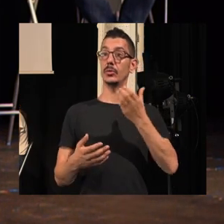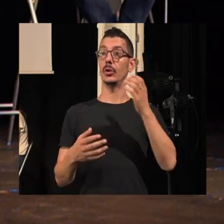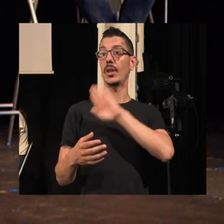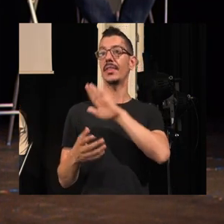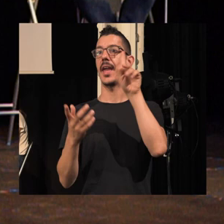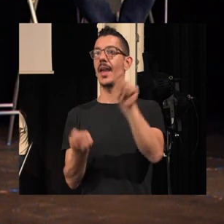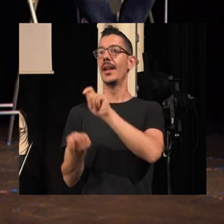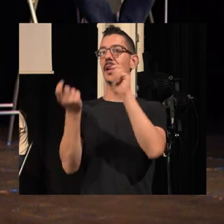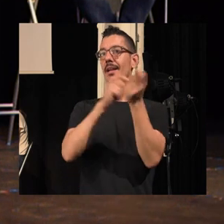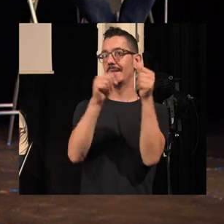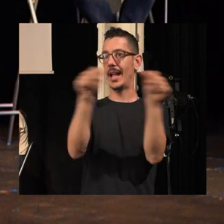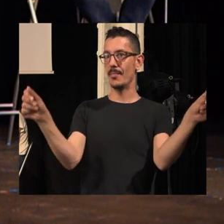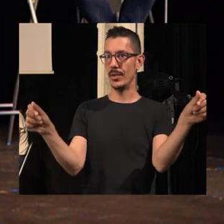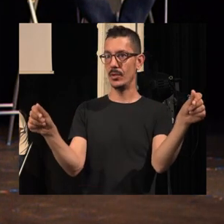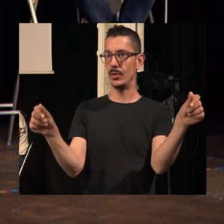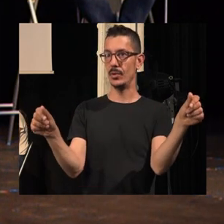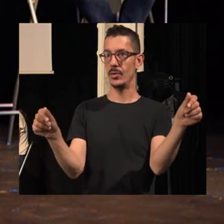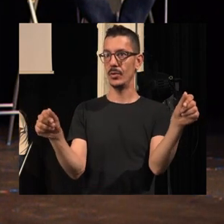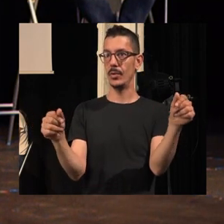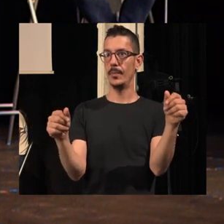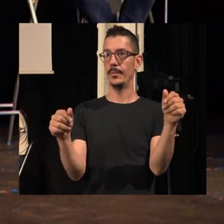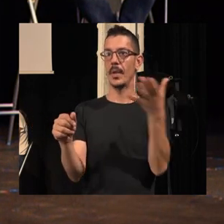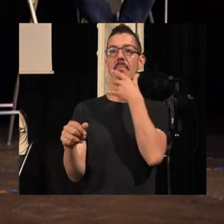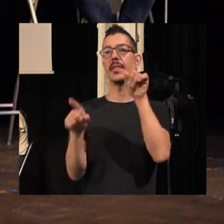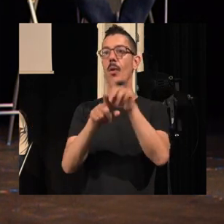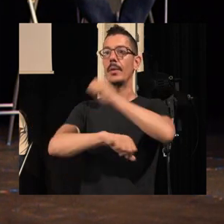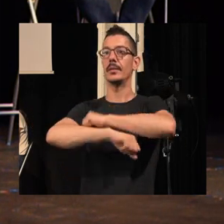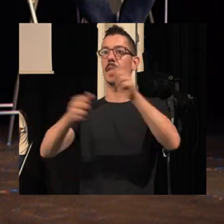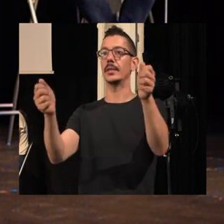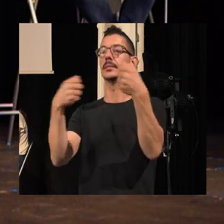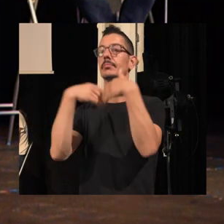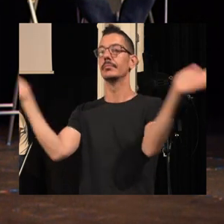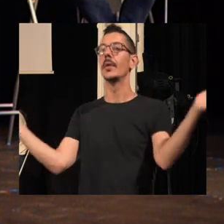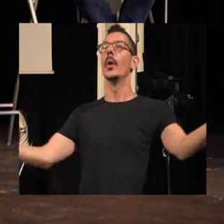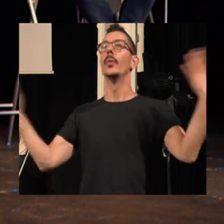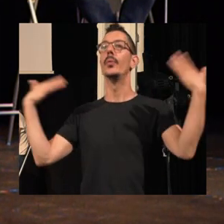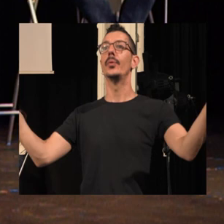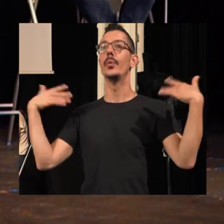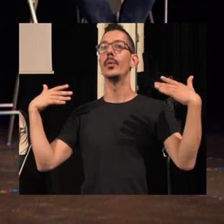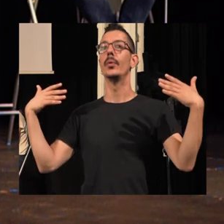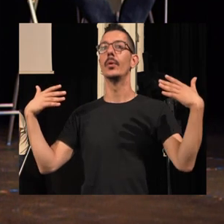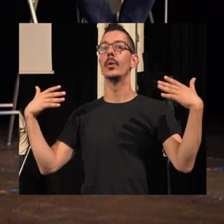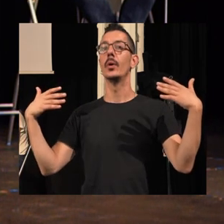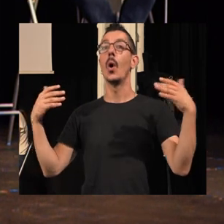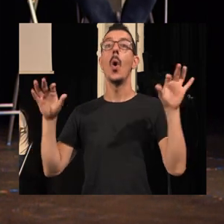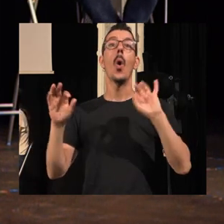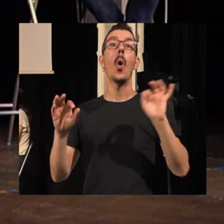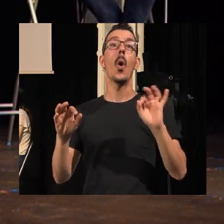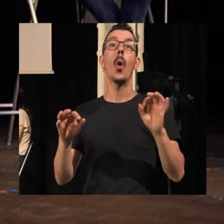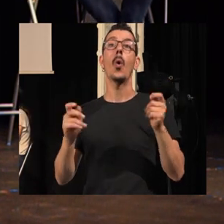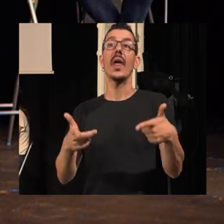realmente han abierto esas ventanas o se han replegado para simplemente permitir las discusiones